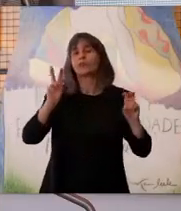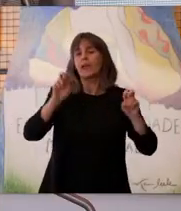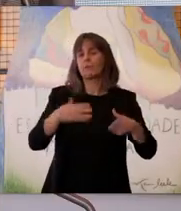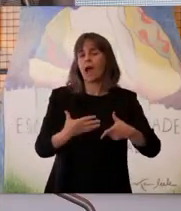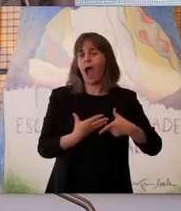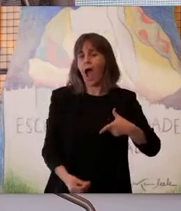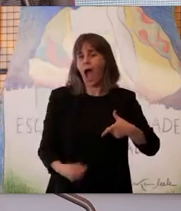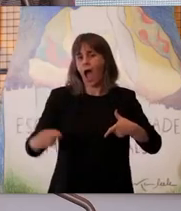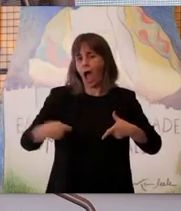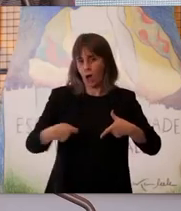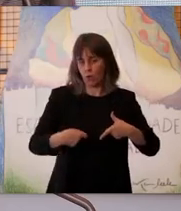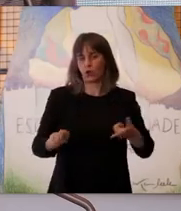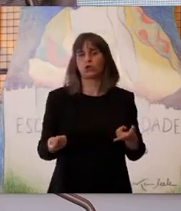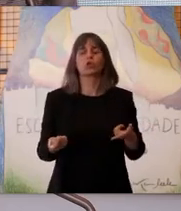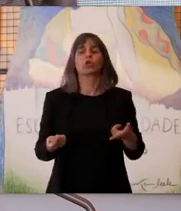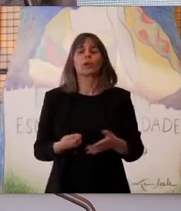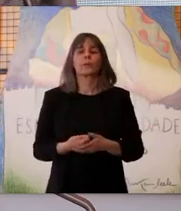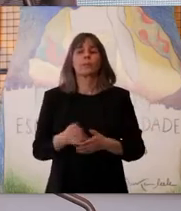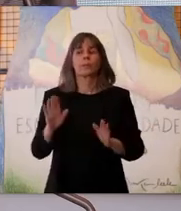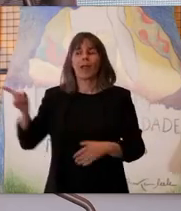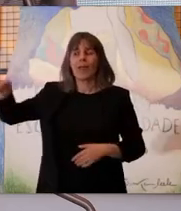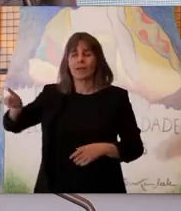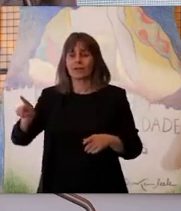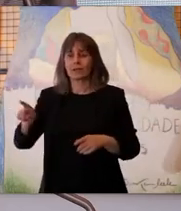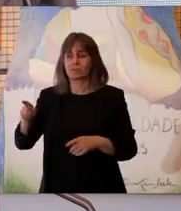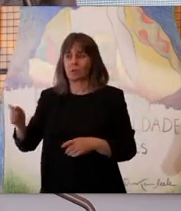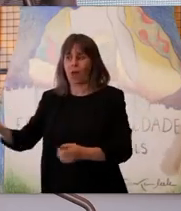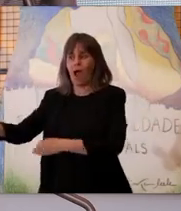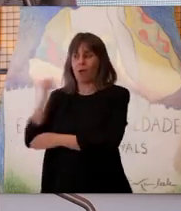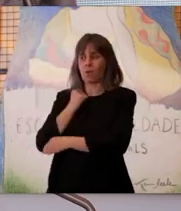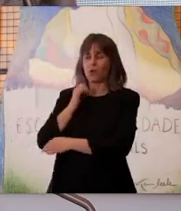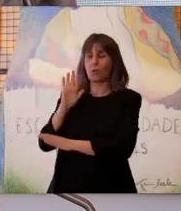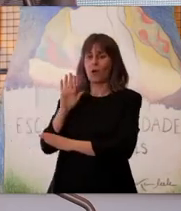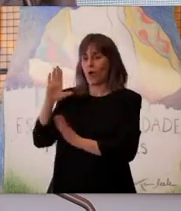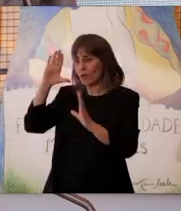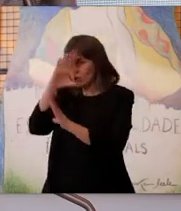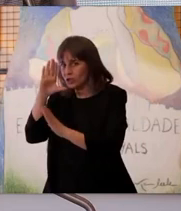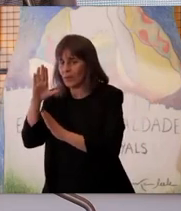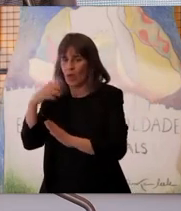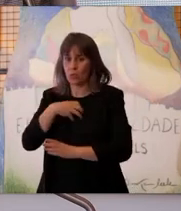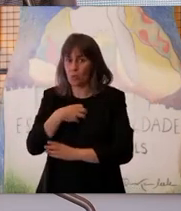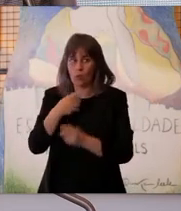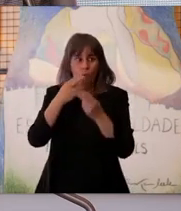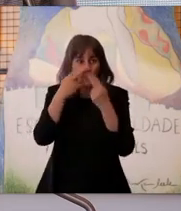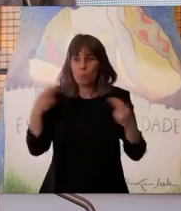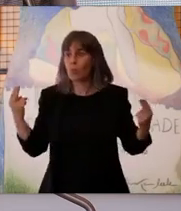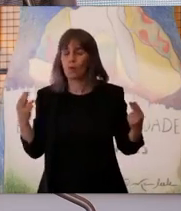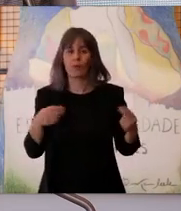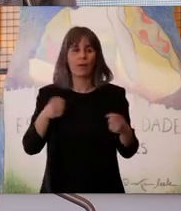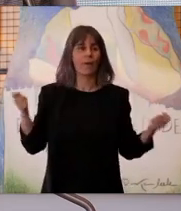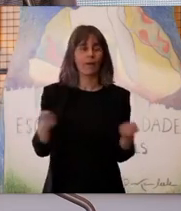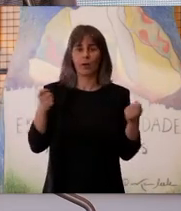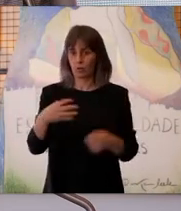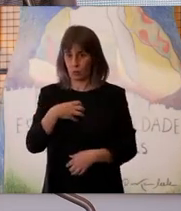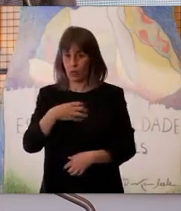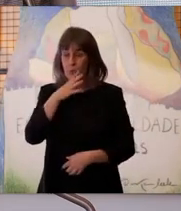hacían de tapadillo naturalmente y yo no podía y ellas no podían saber que se que me veían y yo que las veían y nada Y eso es porque no tenemos poder y Porque